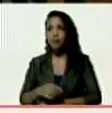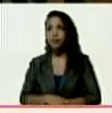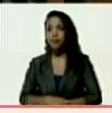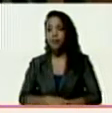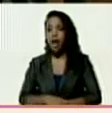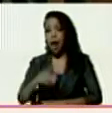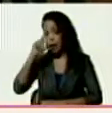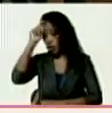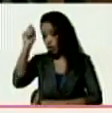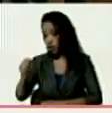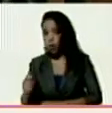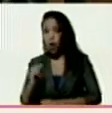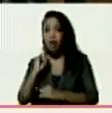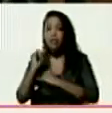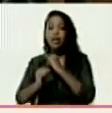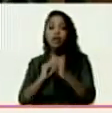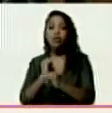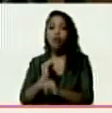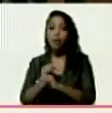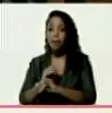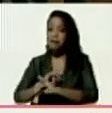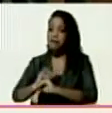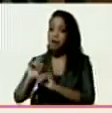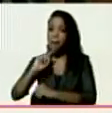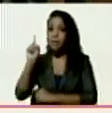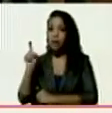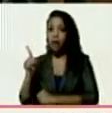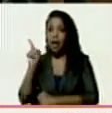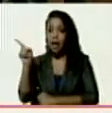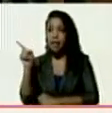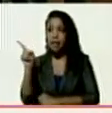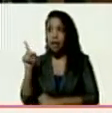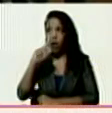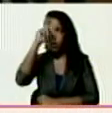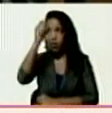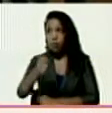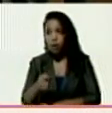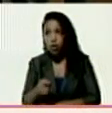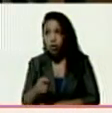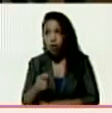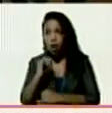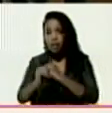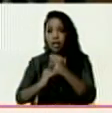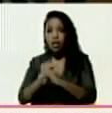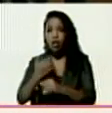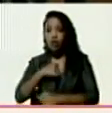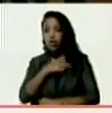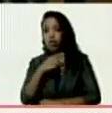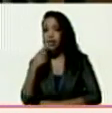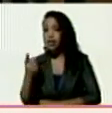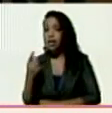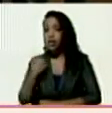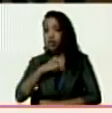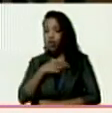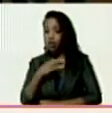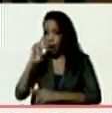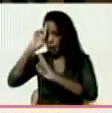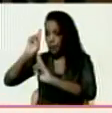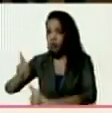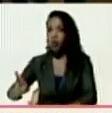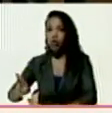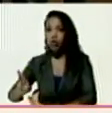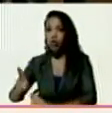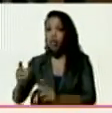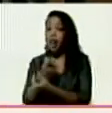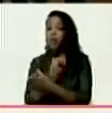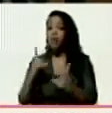reconocimiento internacional, para concluir con la pregunta, ese reconocimiento internacional, nosotros tenemos que decirle que somos respetuosos de las